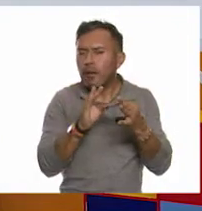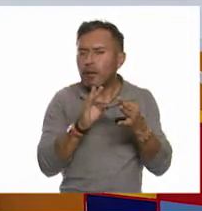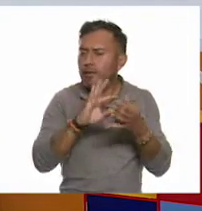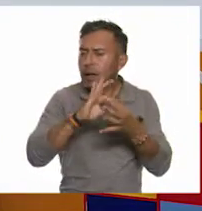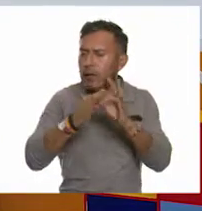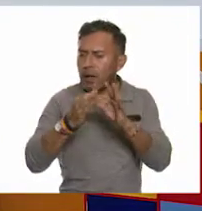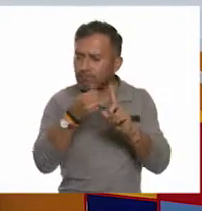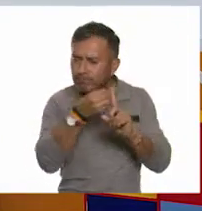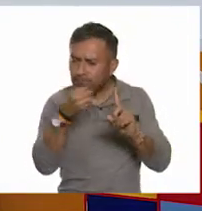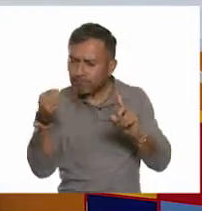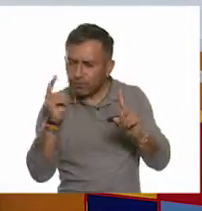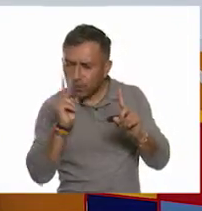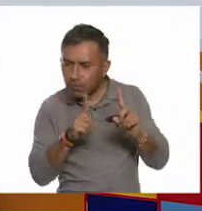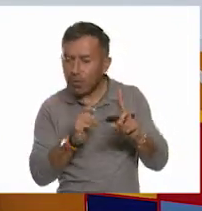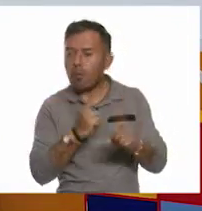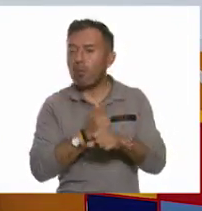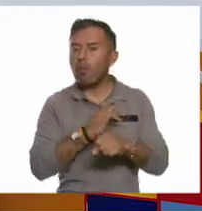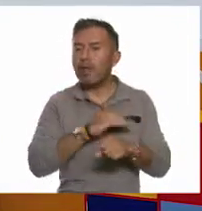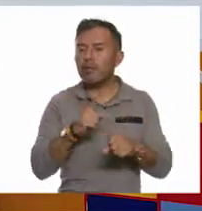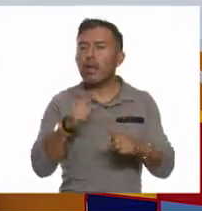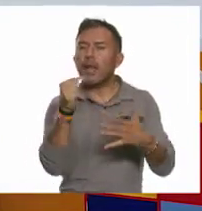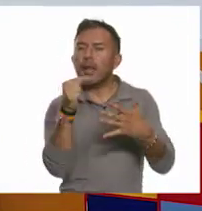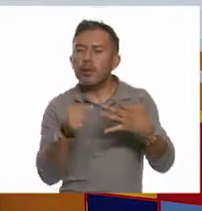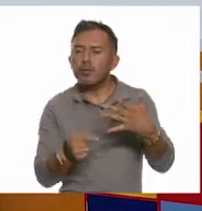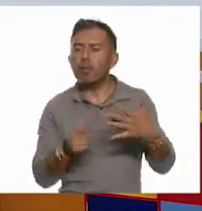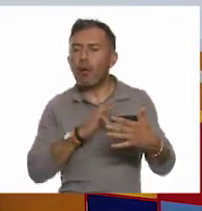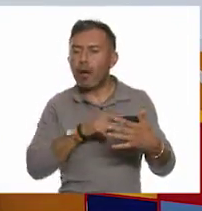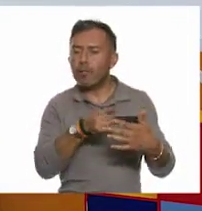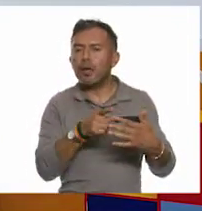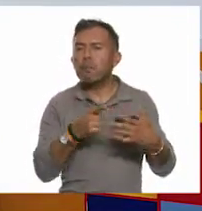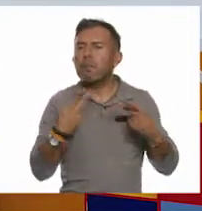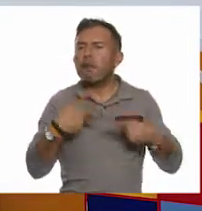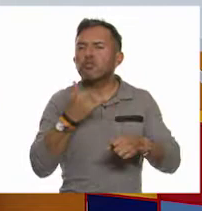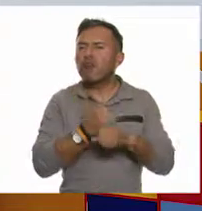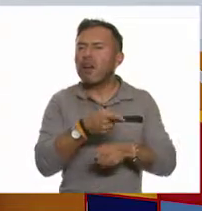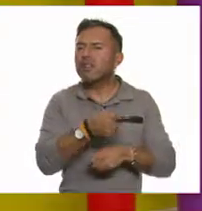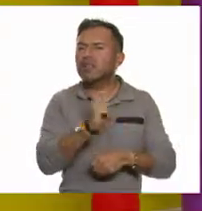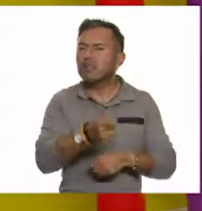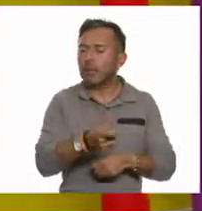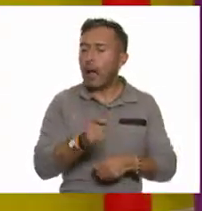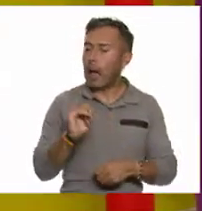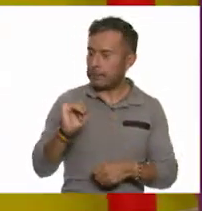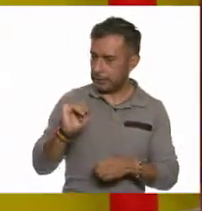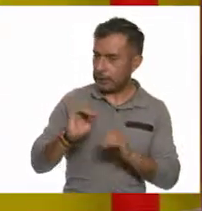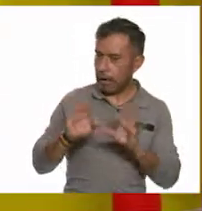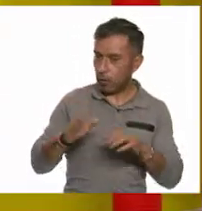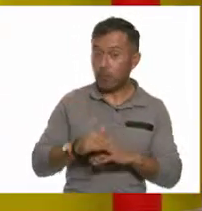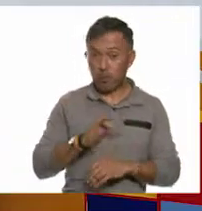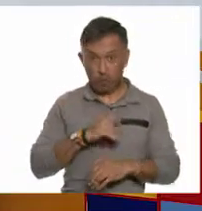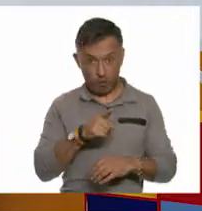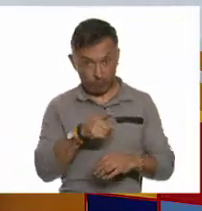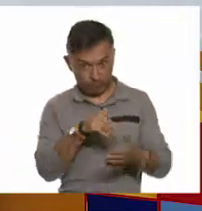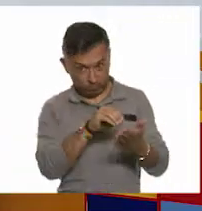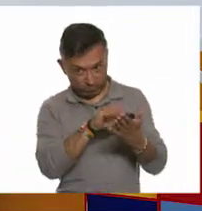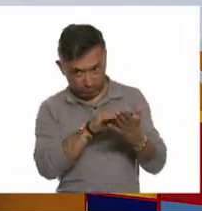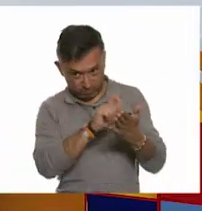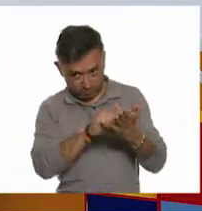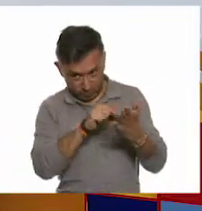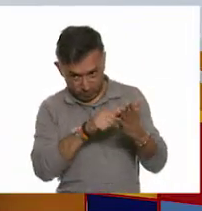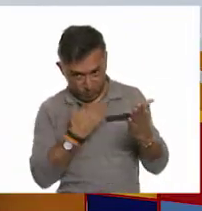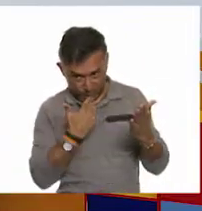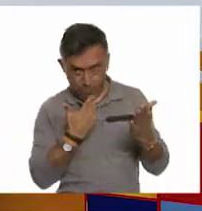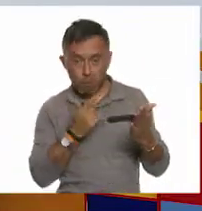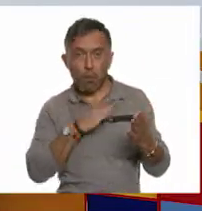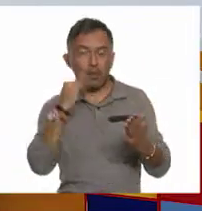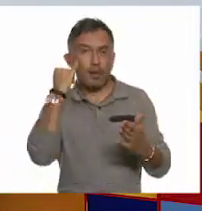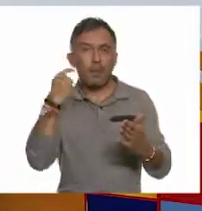ayer, también nos puede brindar elementos para saber cómo son los personajes. Ah, claro. Si no está ahí escrito, podemos saber que